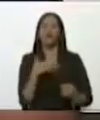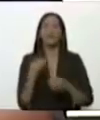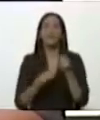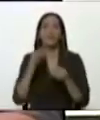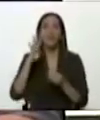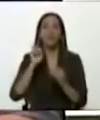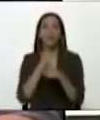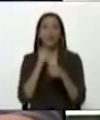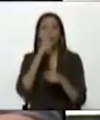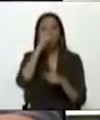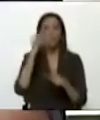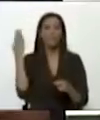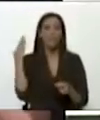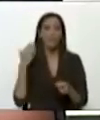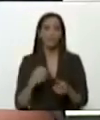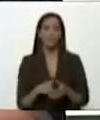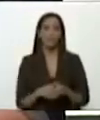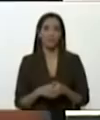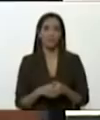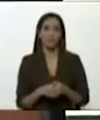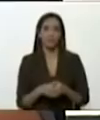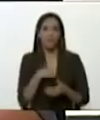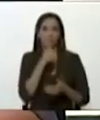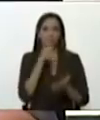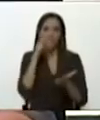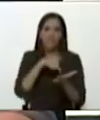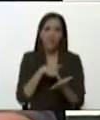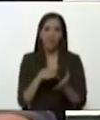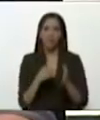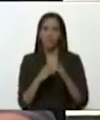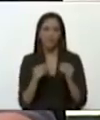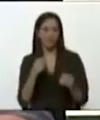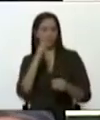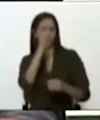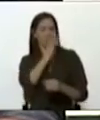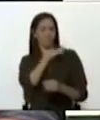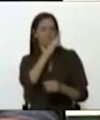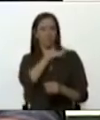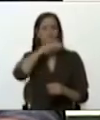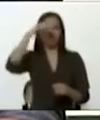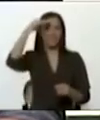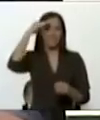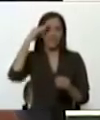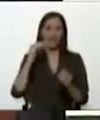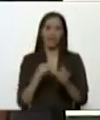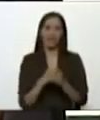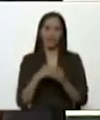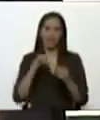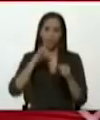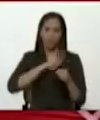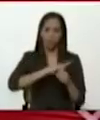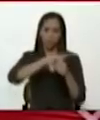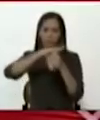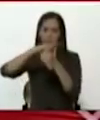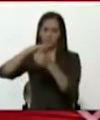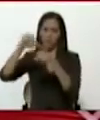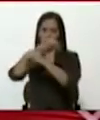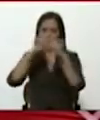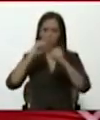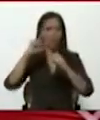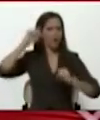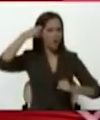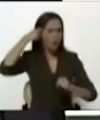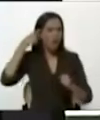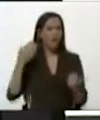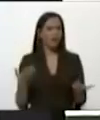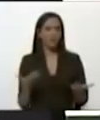del año pasado. ¿Quiénes estaban? No estaba el alto mando militar cuando lanzaron el dron. Uh-huh. Alto mando militar y el ejecutivo.